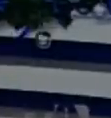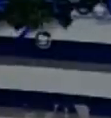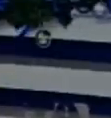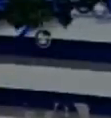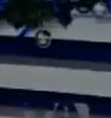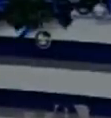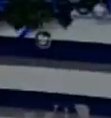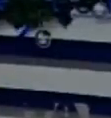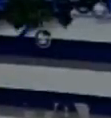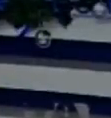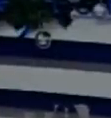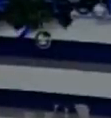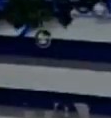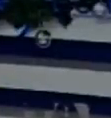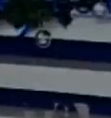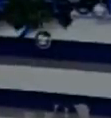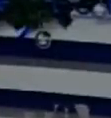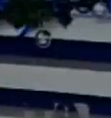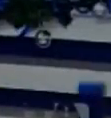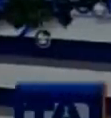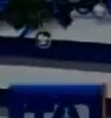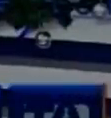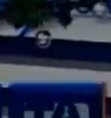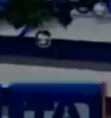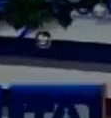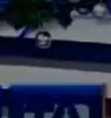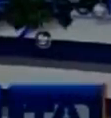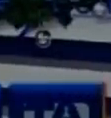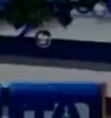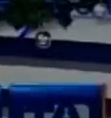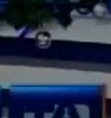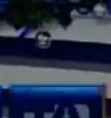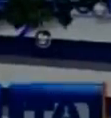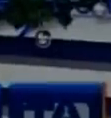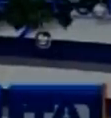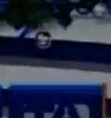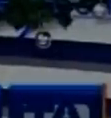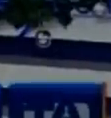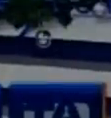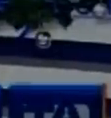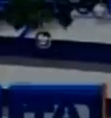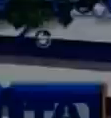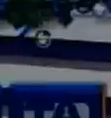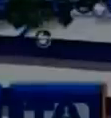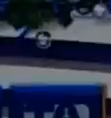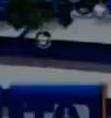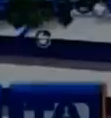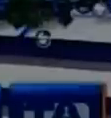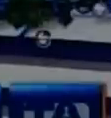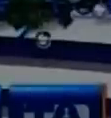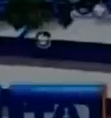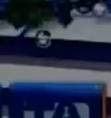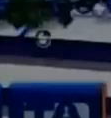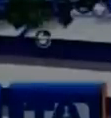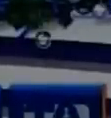Bueno, y seguimos informando. A 2 semanas de Navidad, el comercio empieza a agitarse en Quito. Sí, varias ferias y eventos navideños fueron